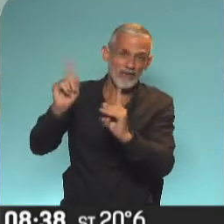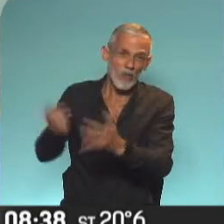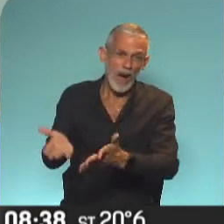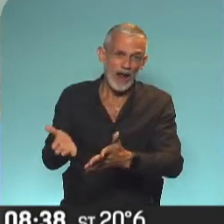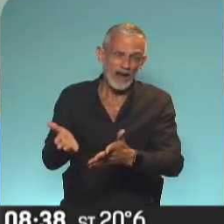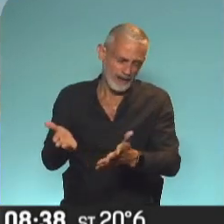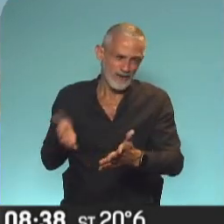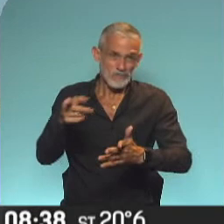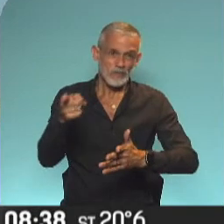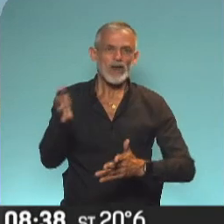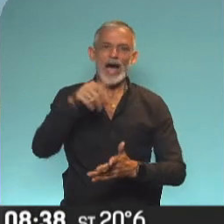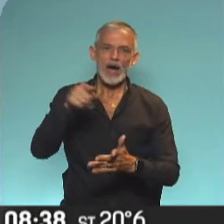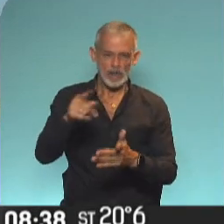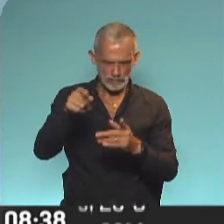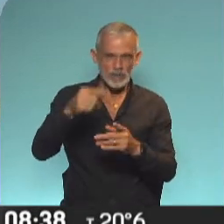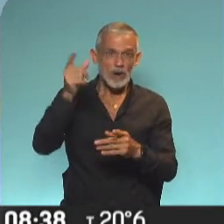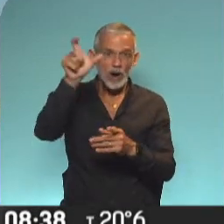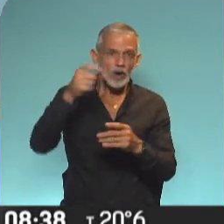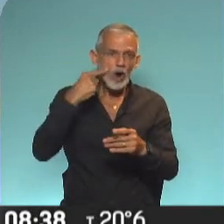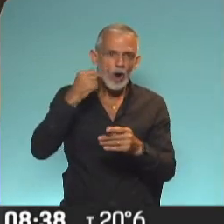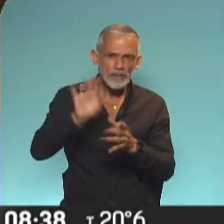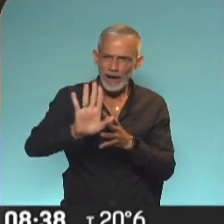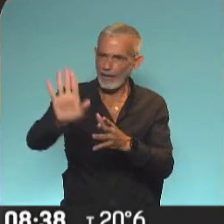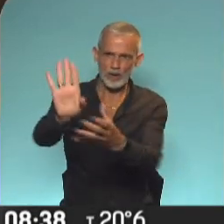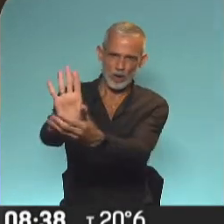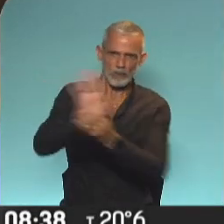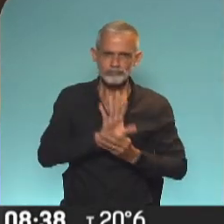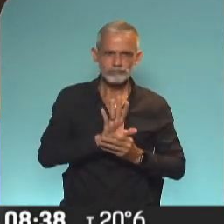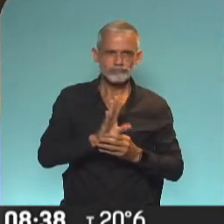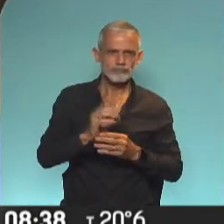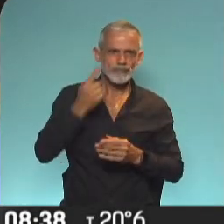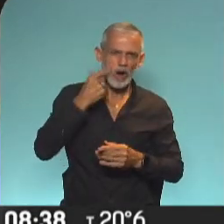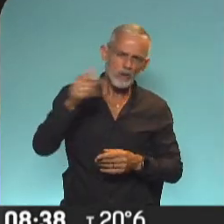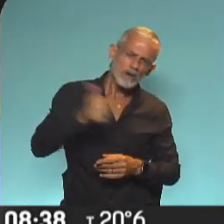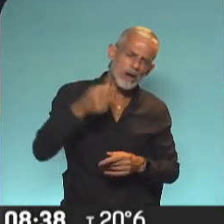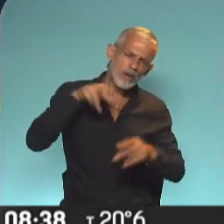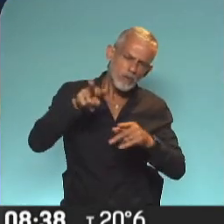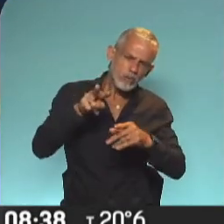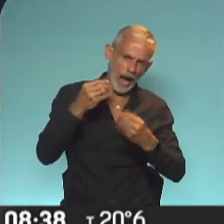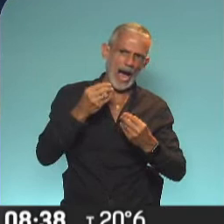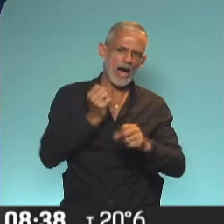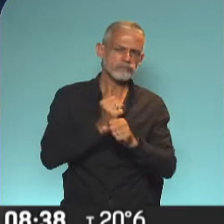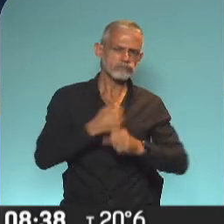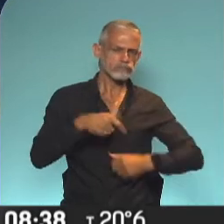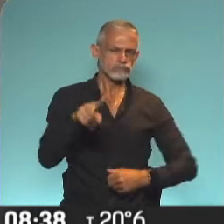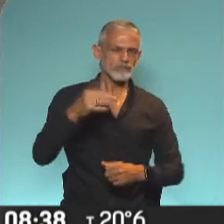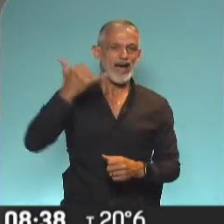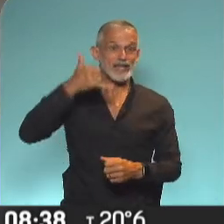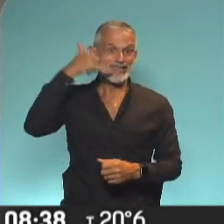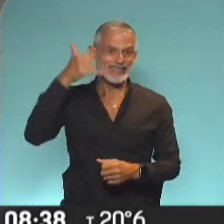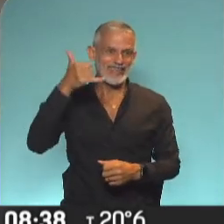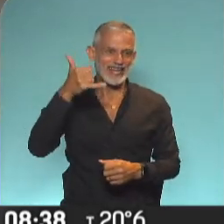recorridos. Bueno, ahora lo trajimos al foco al agresor también. Y estamos trabajando muchísimo con eso. Pusimos una línea